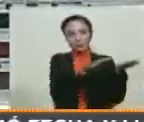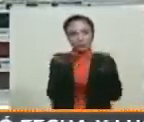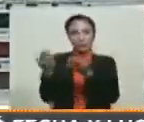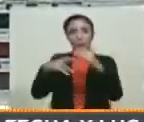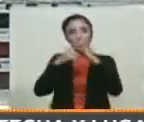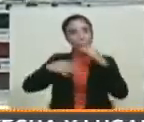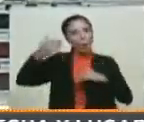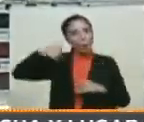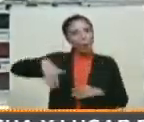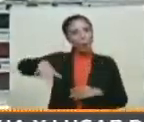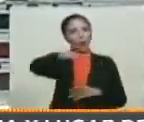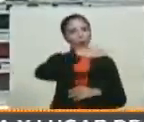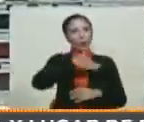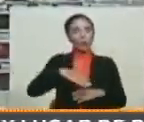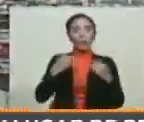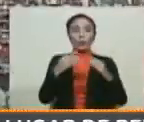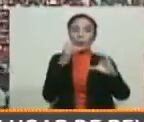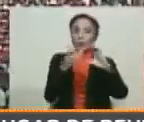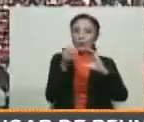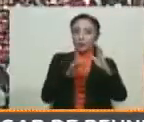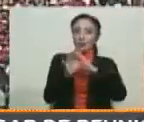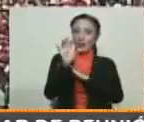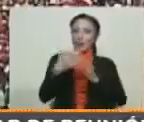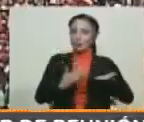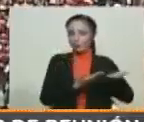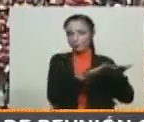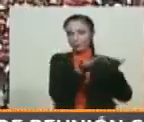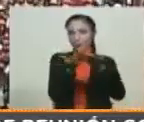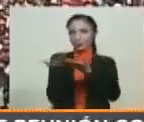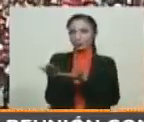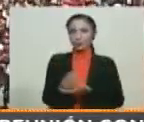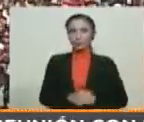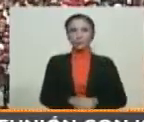el pueblo a través del carné de la patria